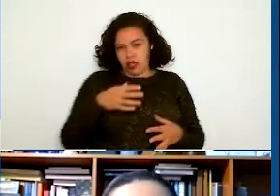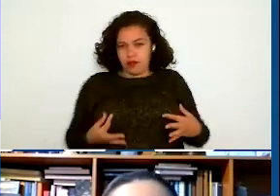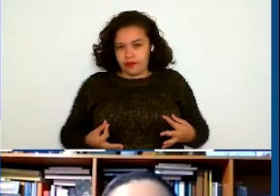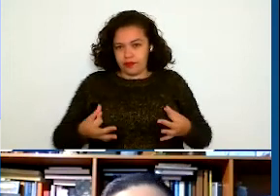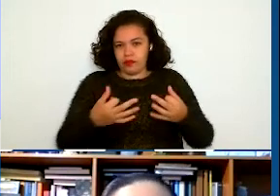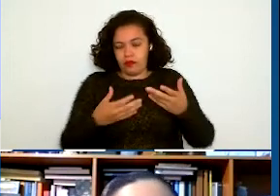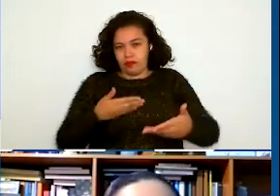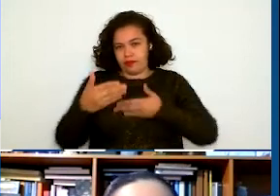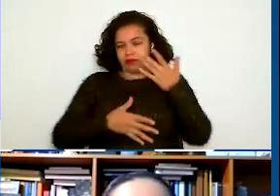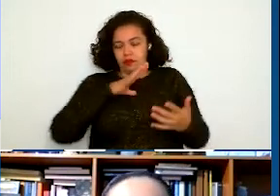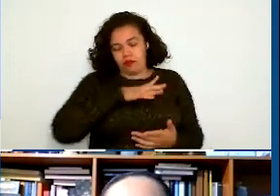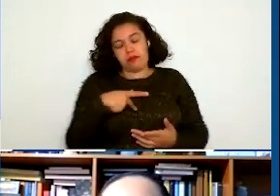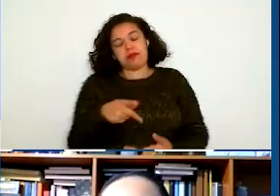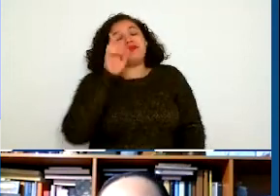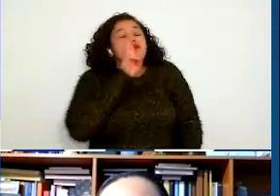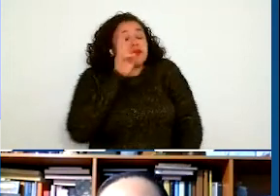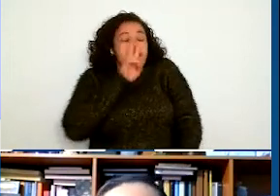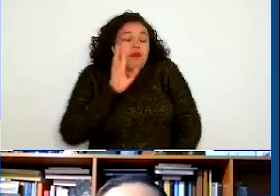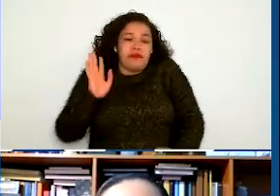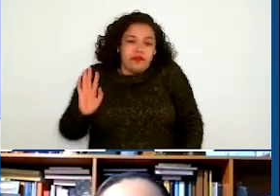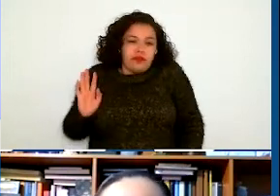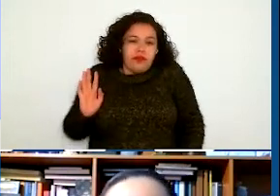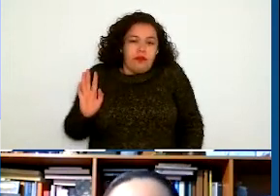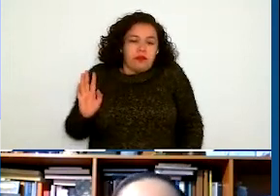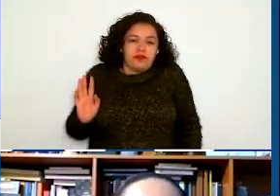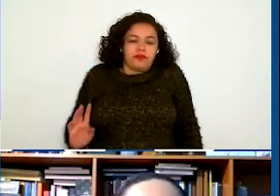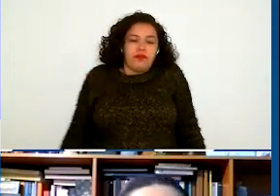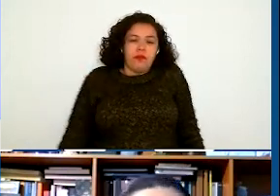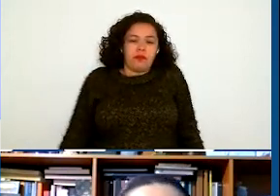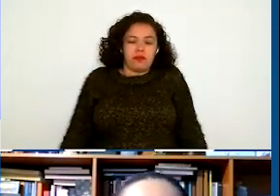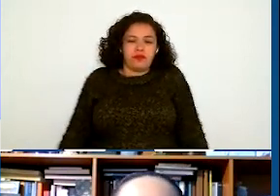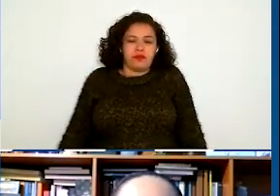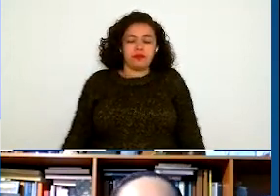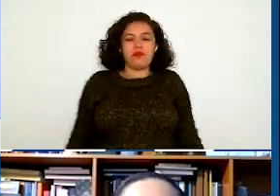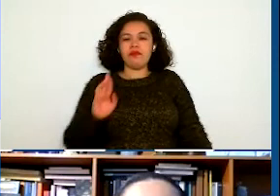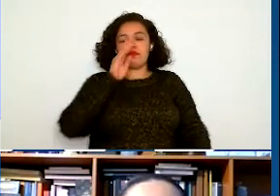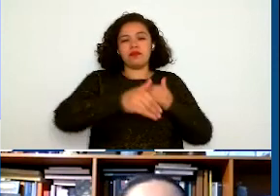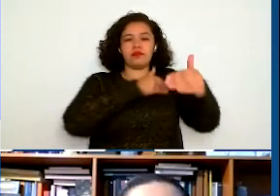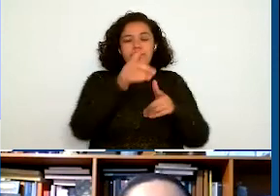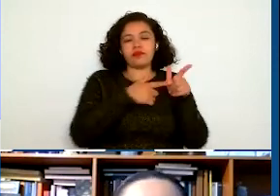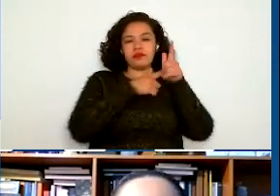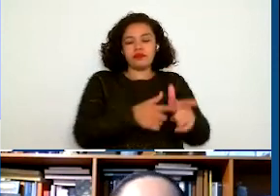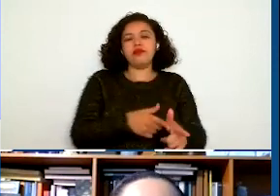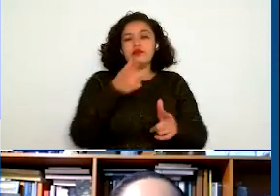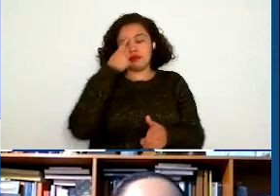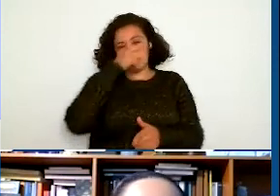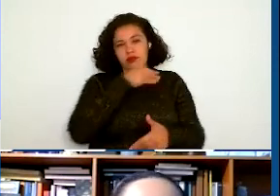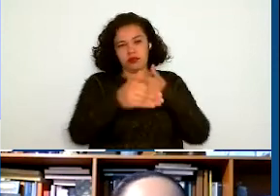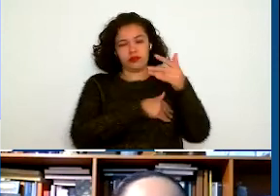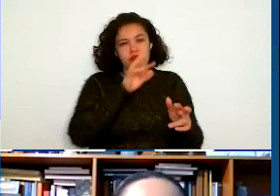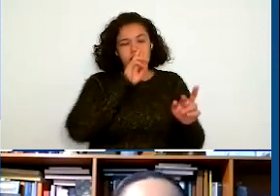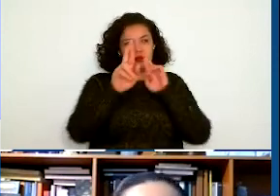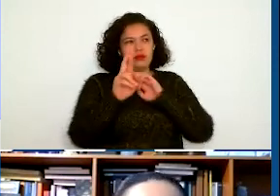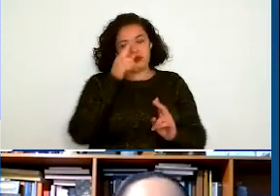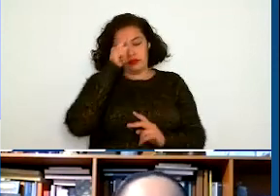el servicio, pero habrá que ver si esto está realmente con la intención de esta mejora continua, de que estos procesos y resultados dentro